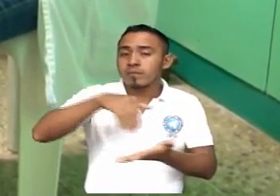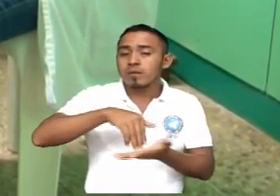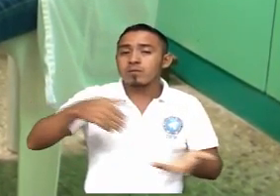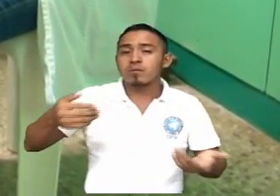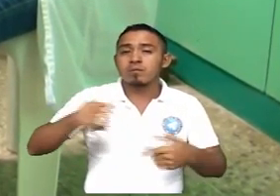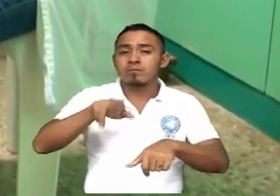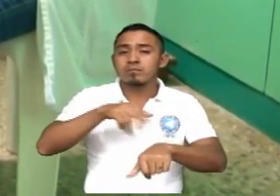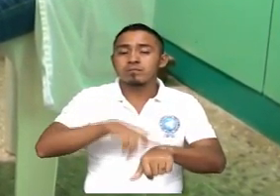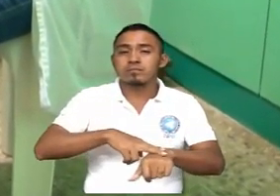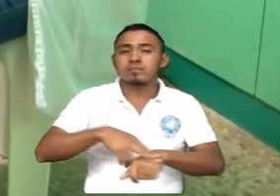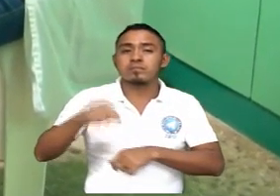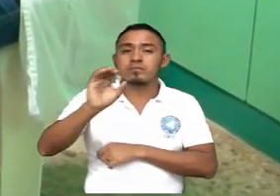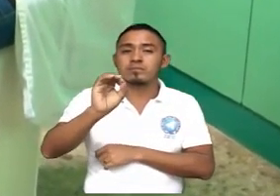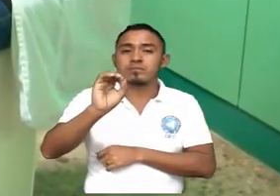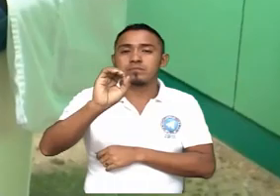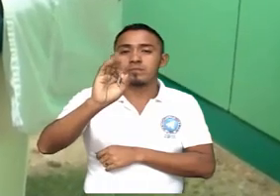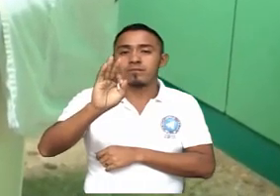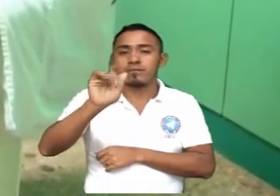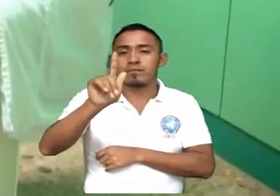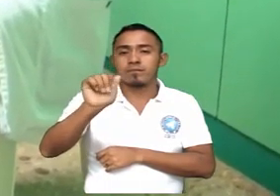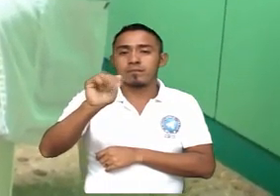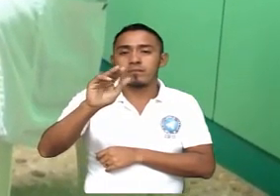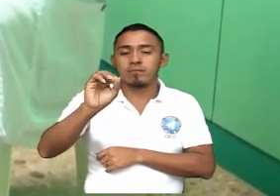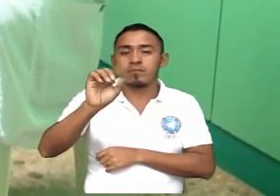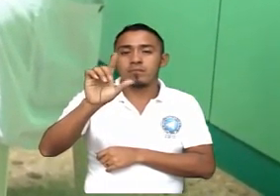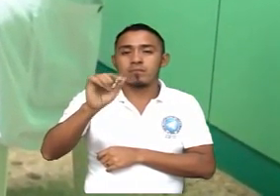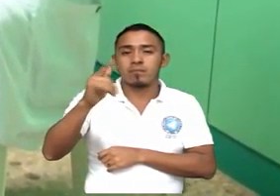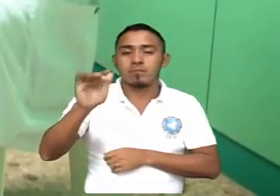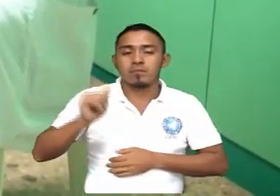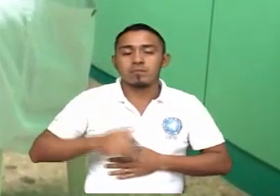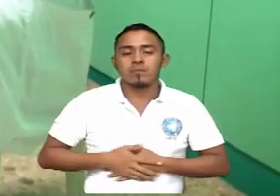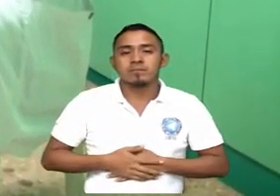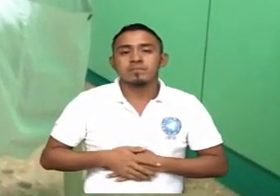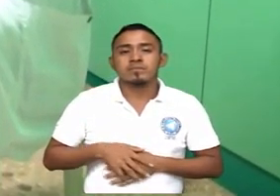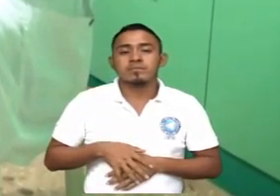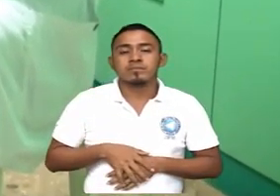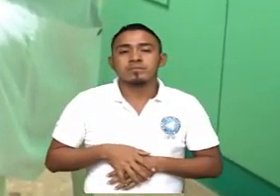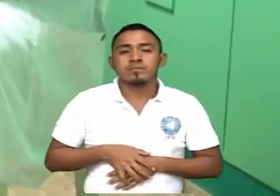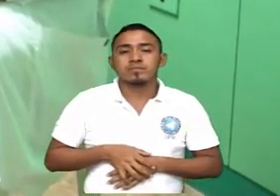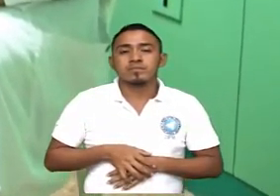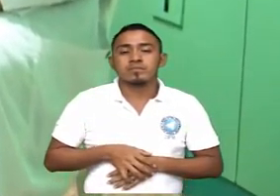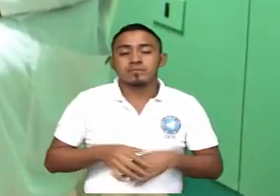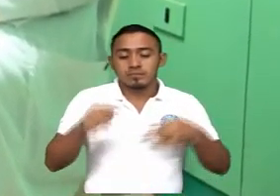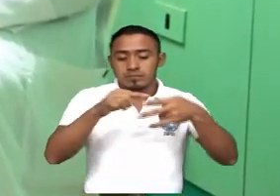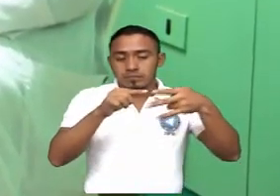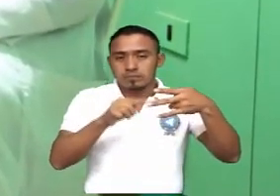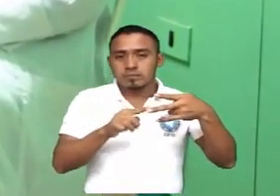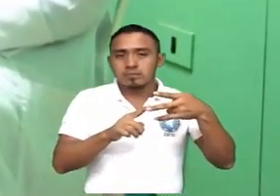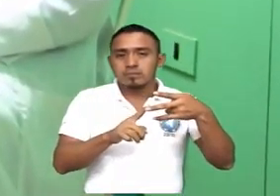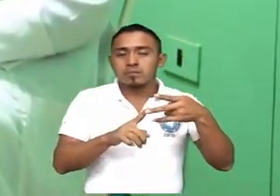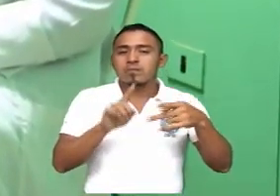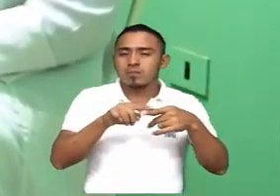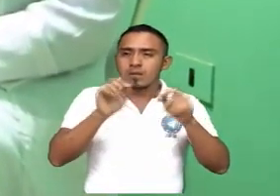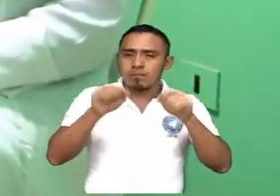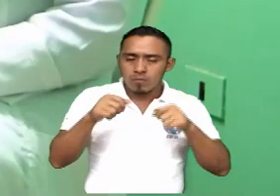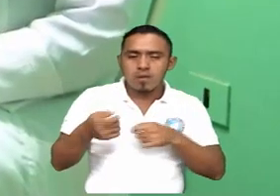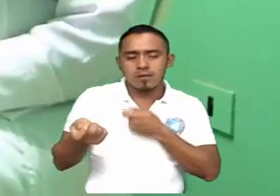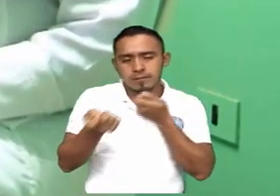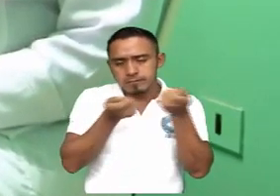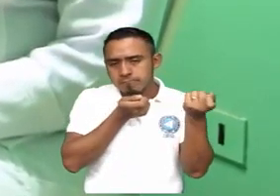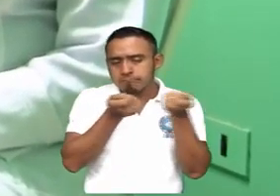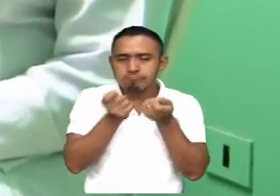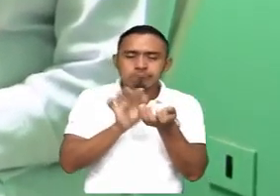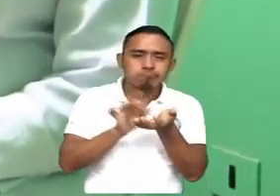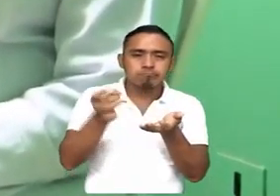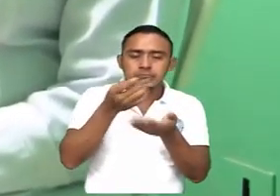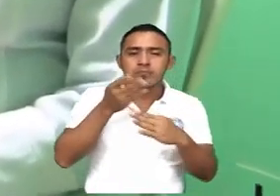Oftalmología. Exactamente. Son dos de las cosas, una que es tratable y la otra que